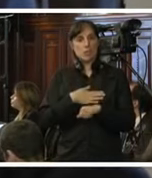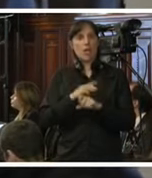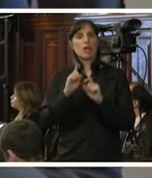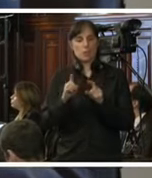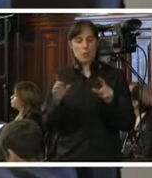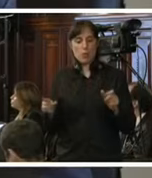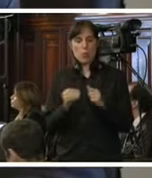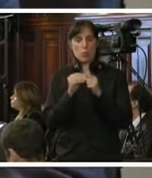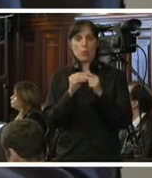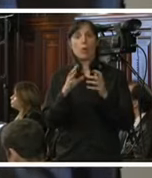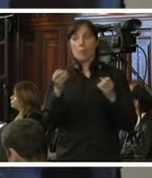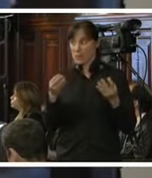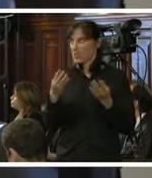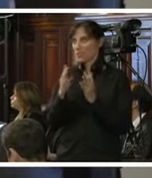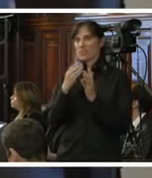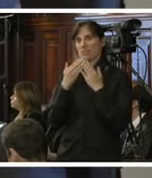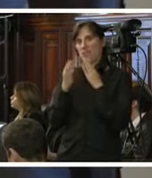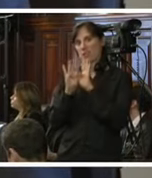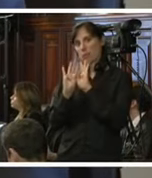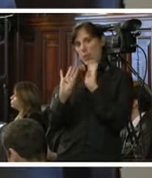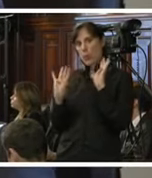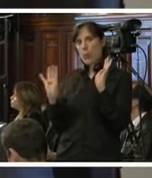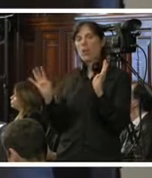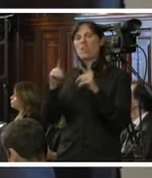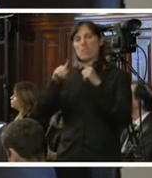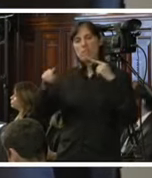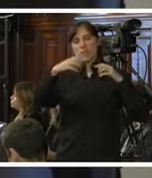esta delegación amplia que haya de las diversas áreas